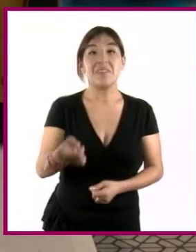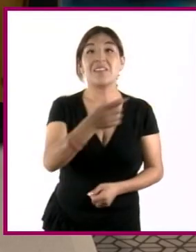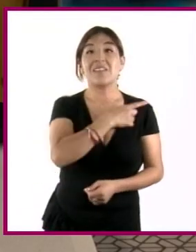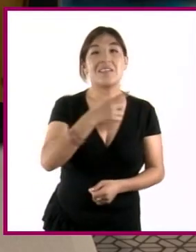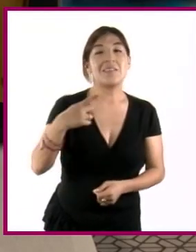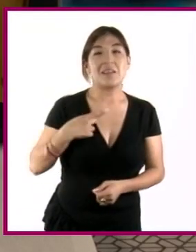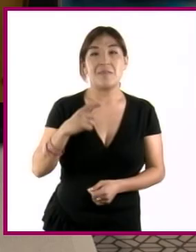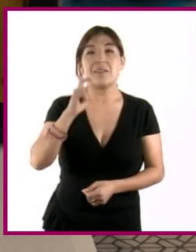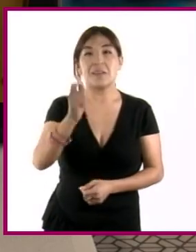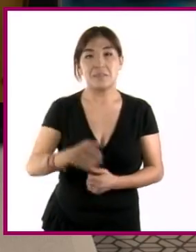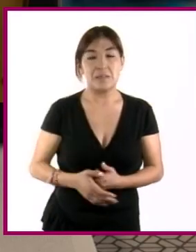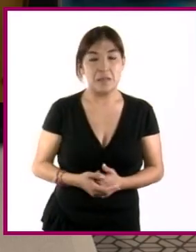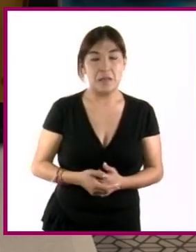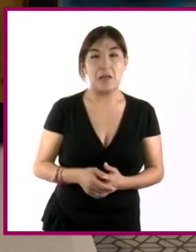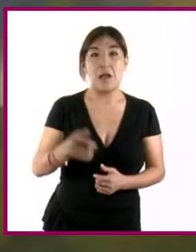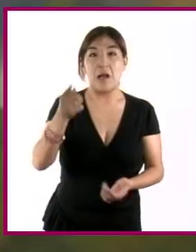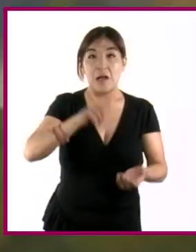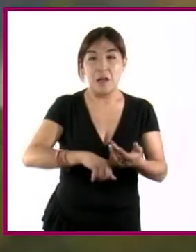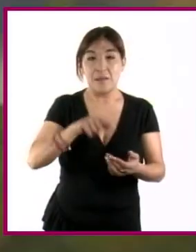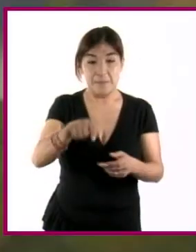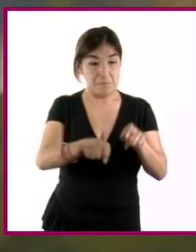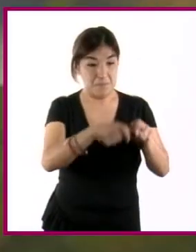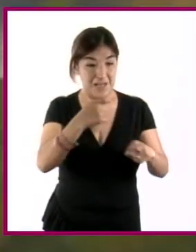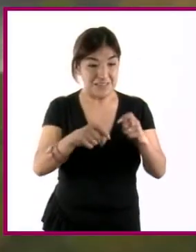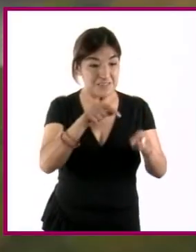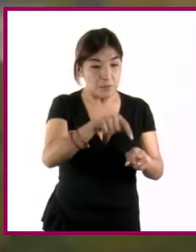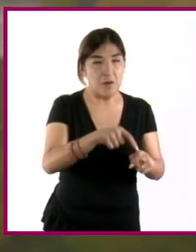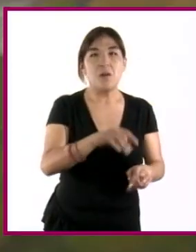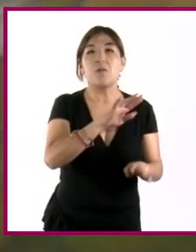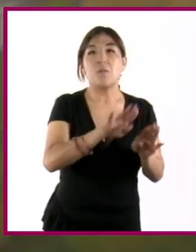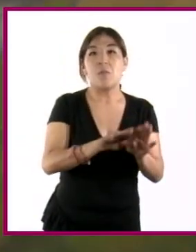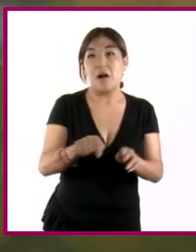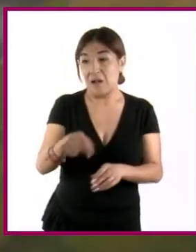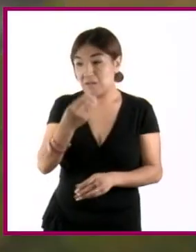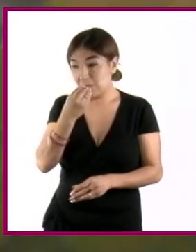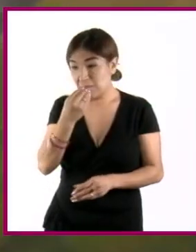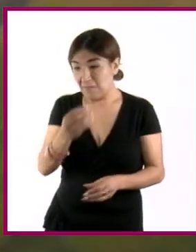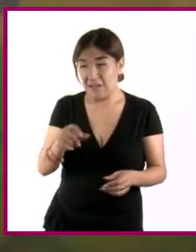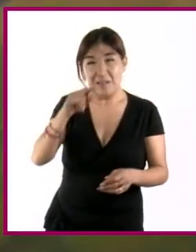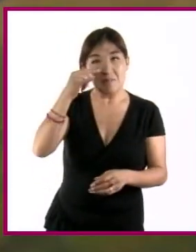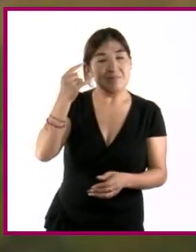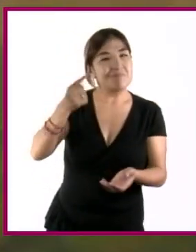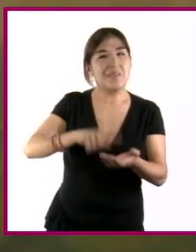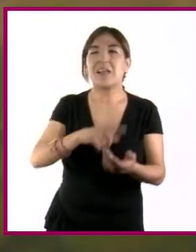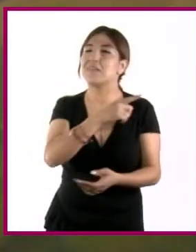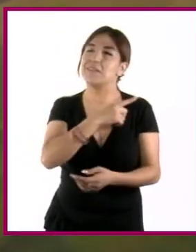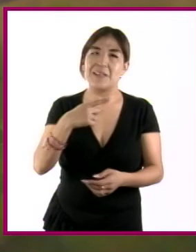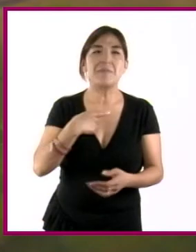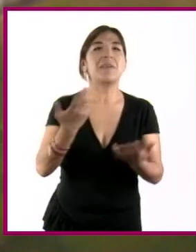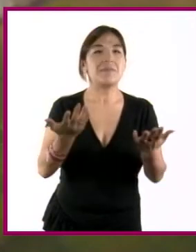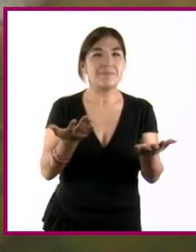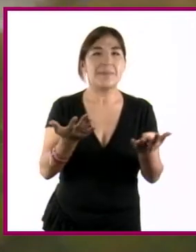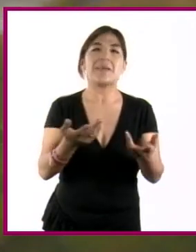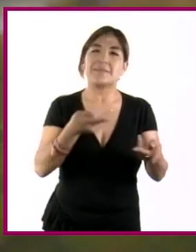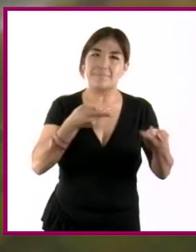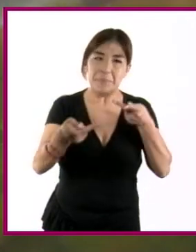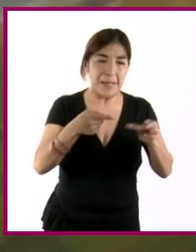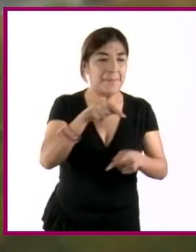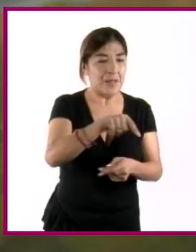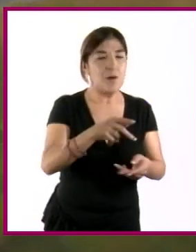que lleguen a nuestros alimentos. Y para eso debemos fomentar prácticas como el reciclaje, prácticas que